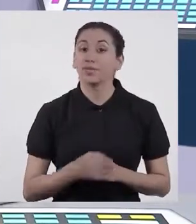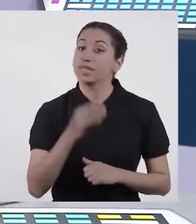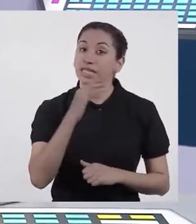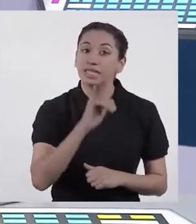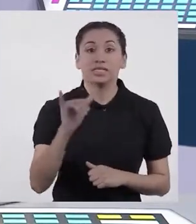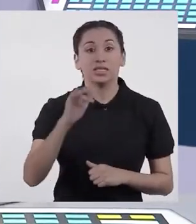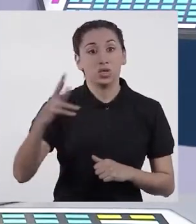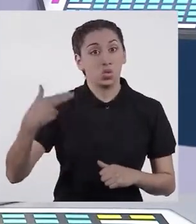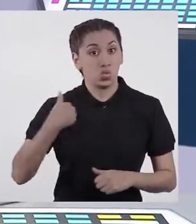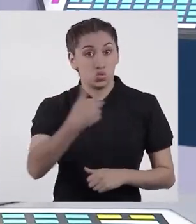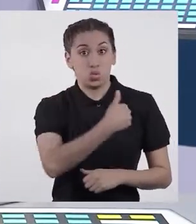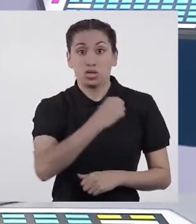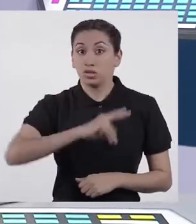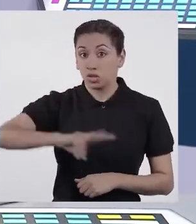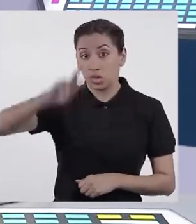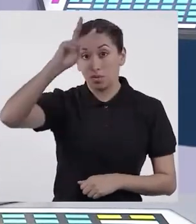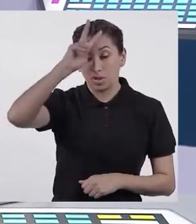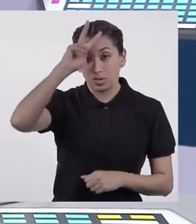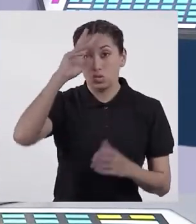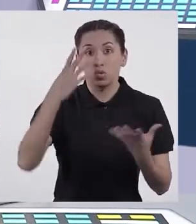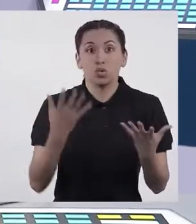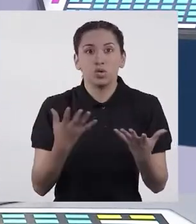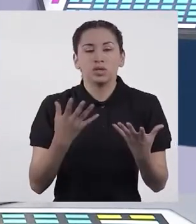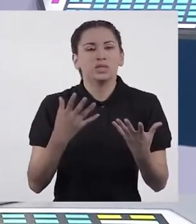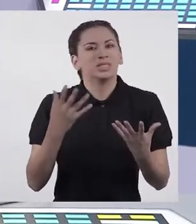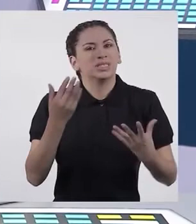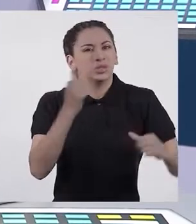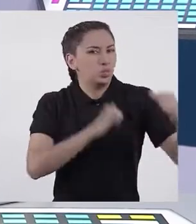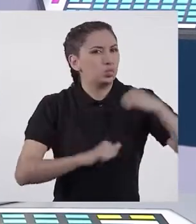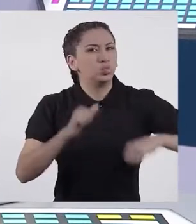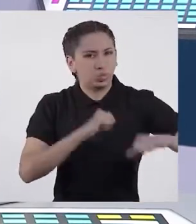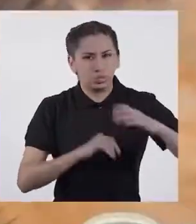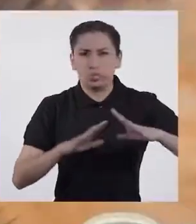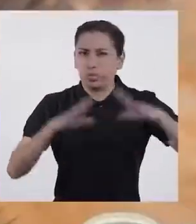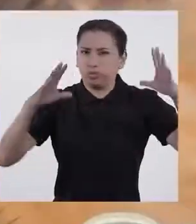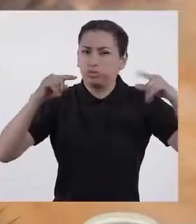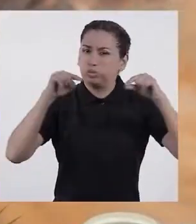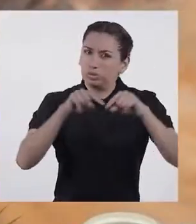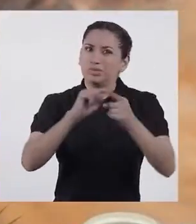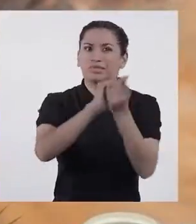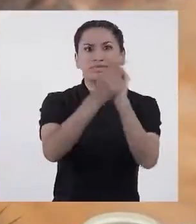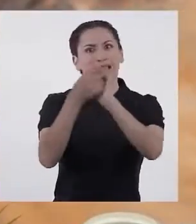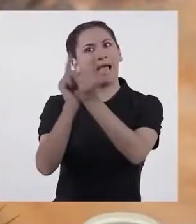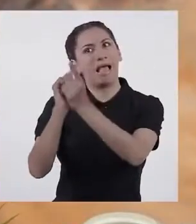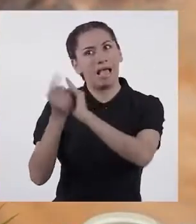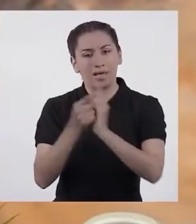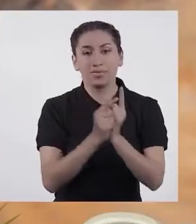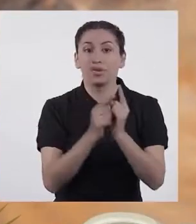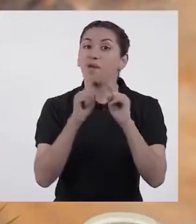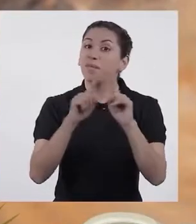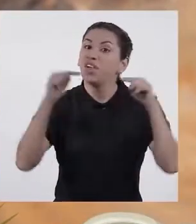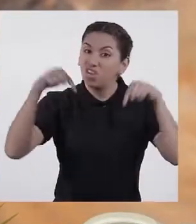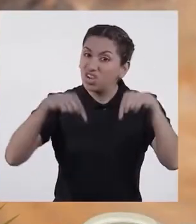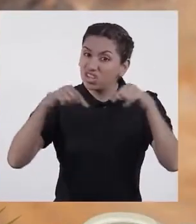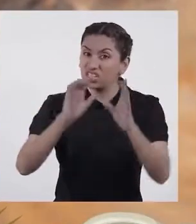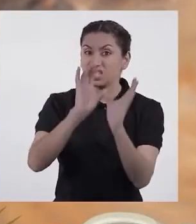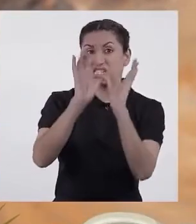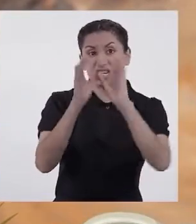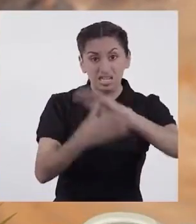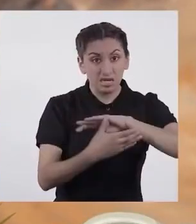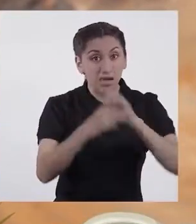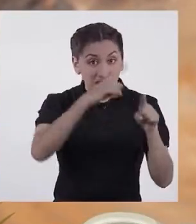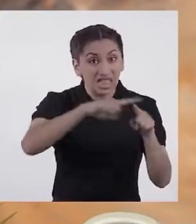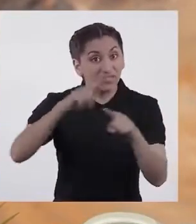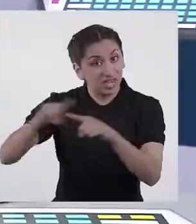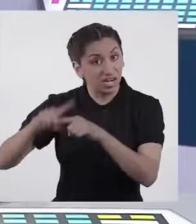Y que nuestro país es muy vulnerable a estos cambios. Pero nuestro clima es